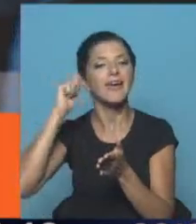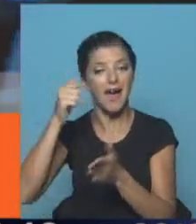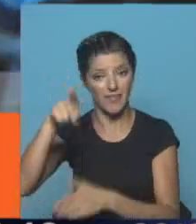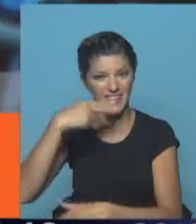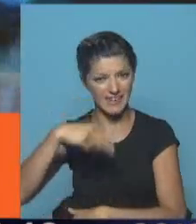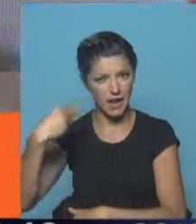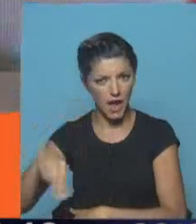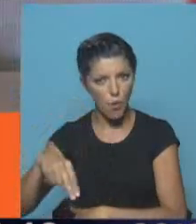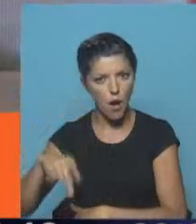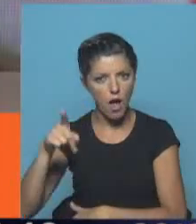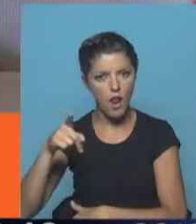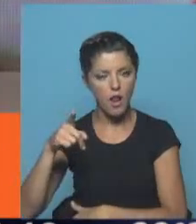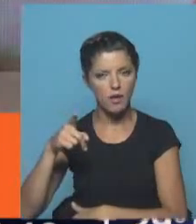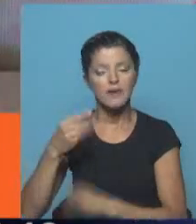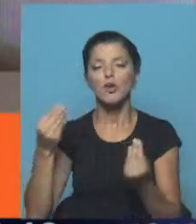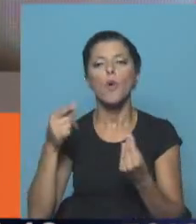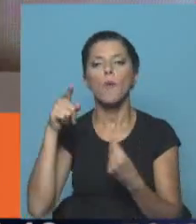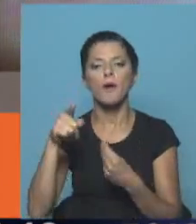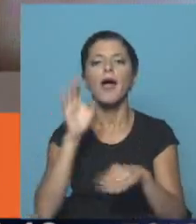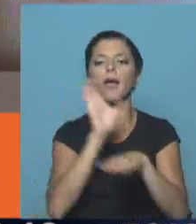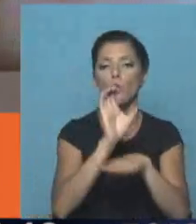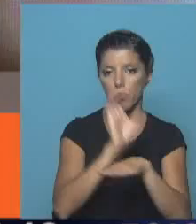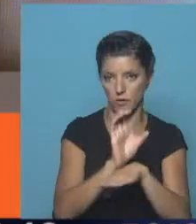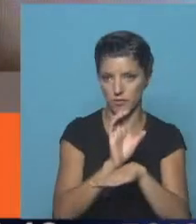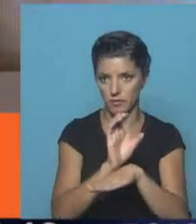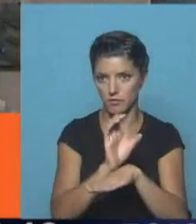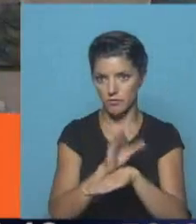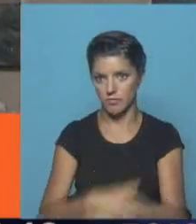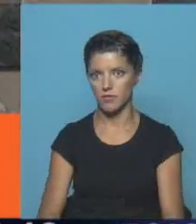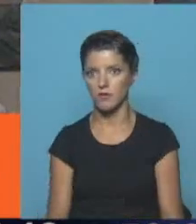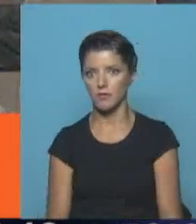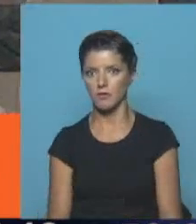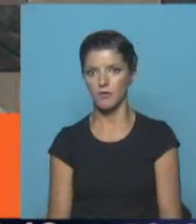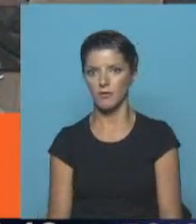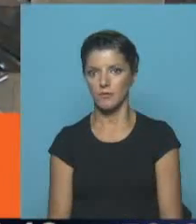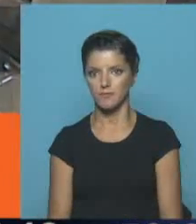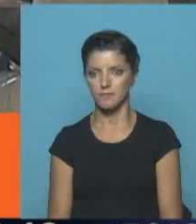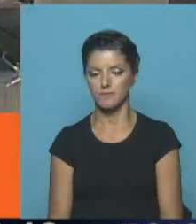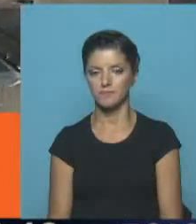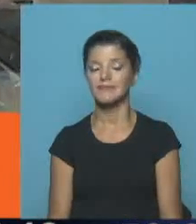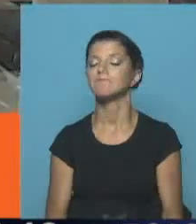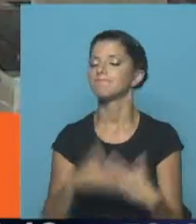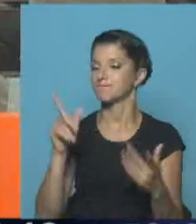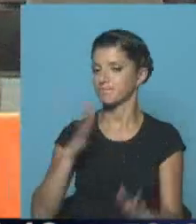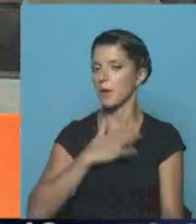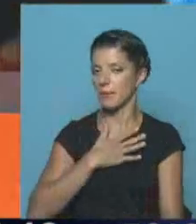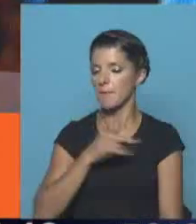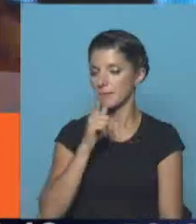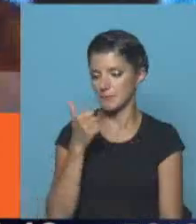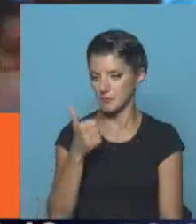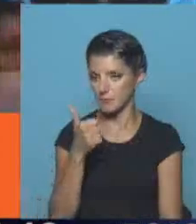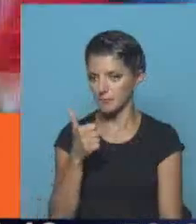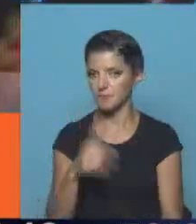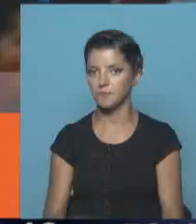¿Qué pasará allí? ¿Qué pasará en Ecuador? ¿Se subirán a la nueva ola de América del Sur? Ahí lo que me parece está bien, Jorge, porque si uno